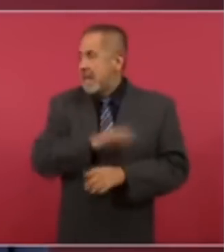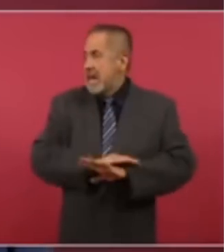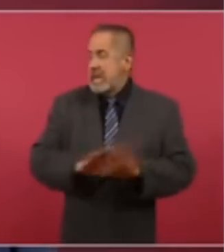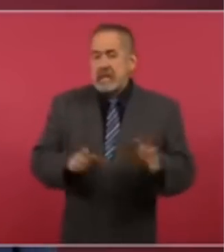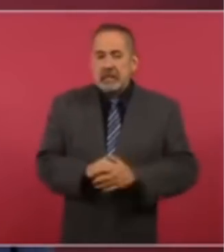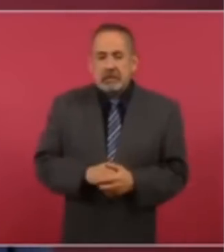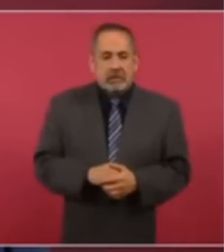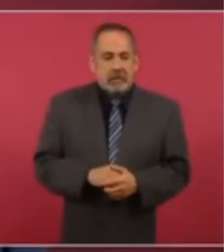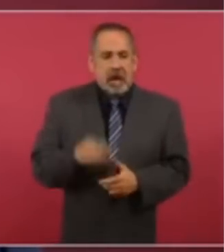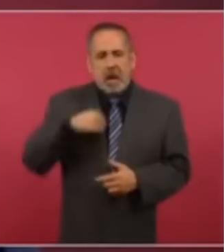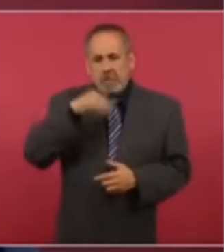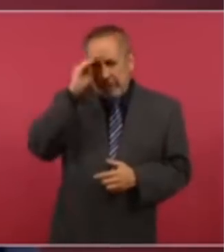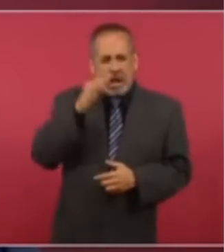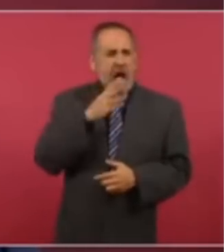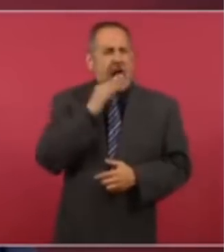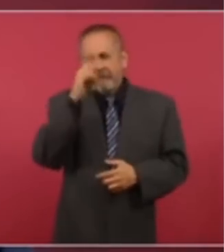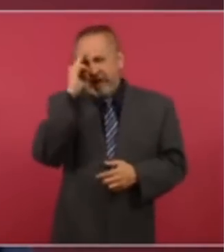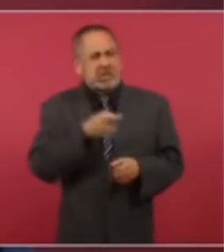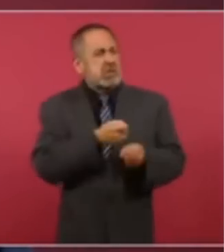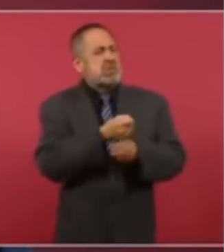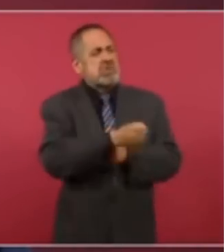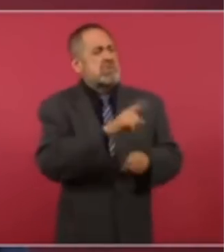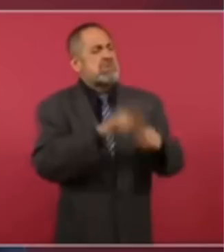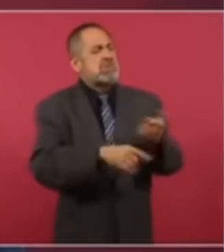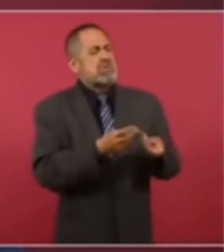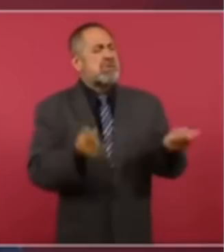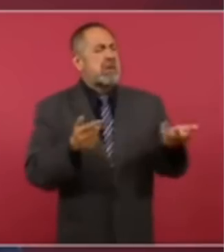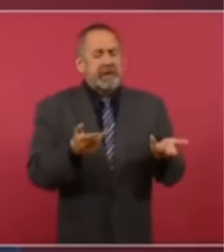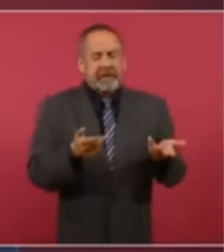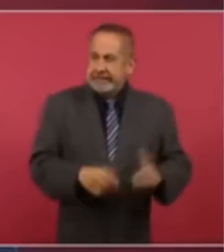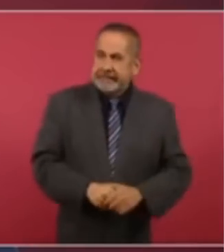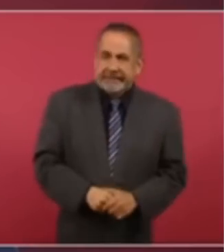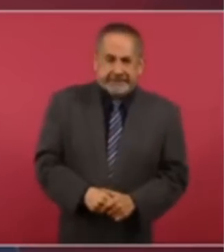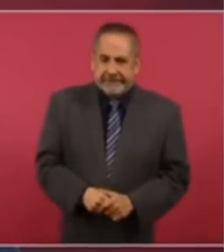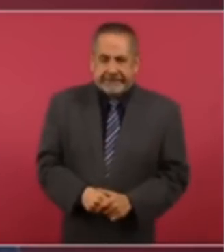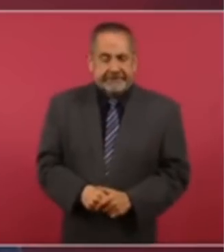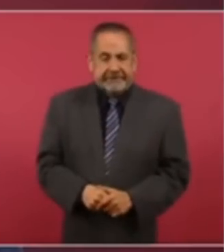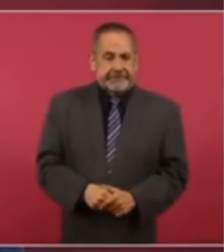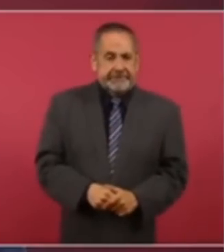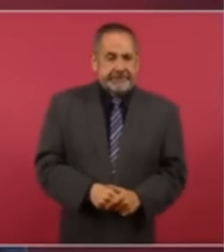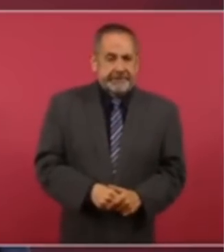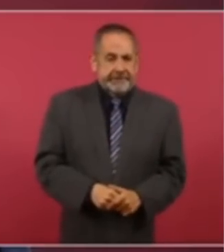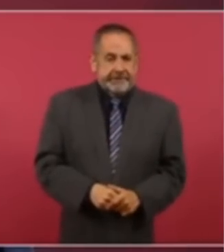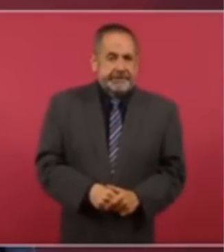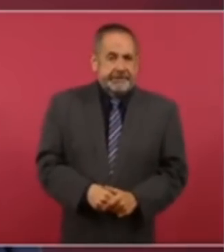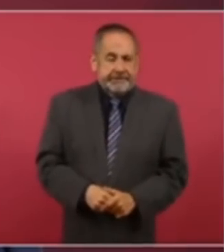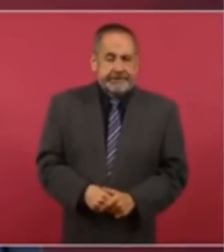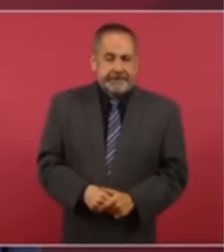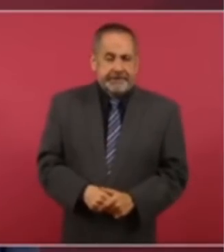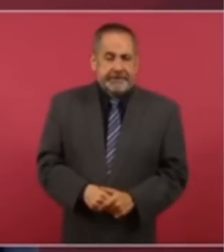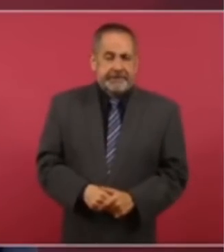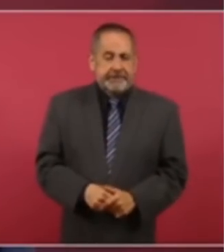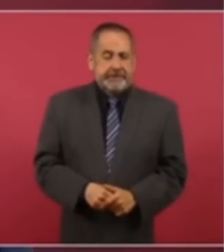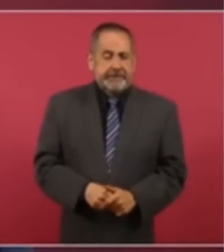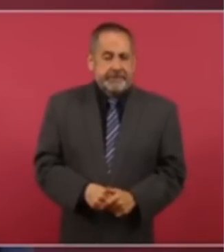sucios negocios como empresarios, chayoteros, políticos, hoy están en contra del